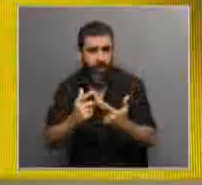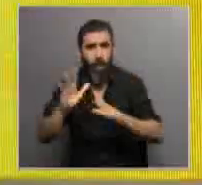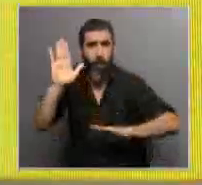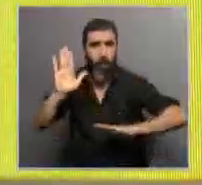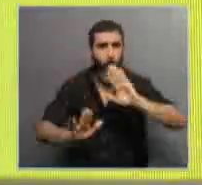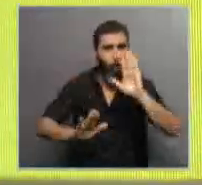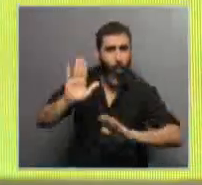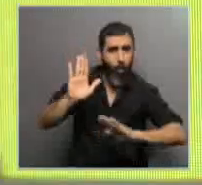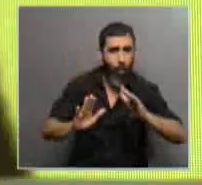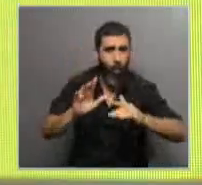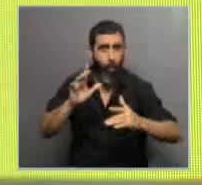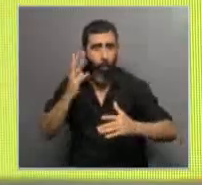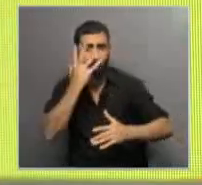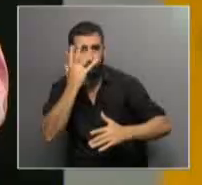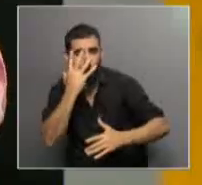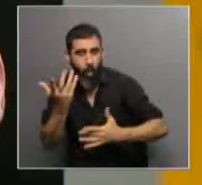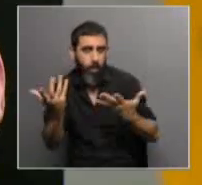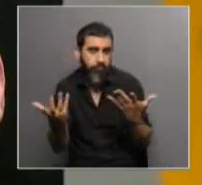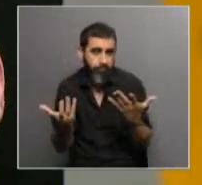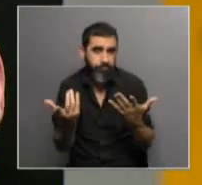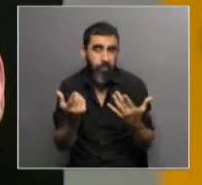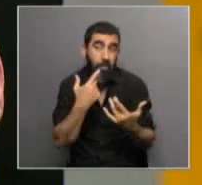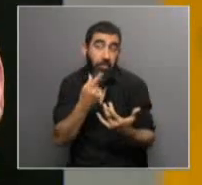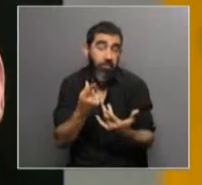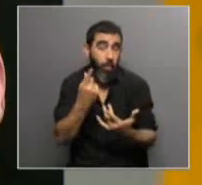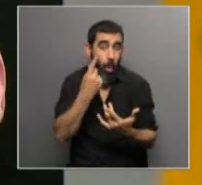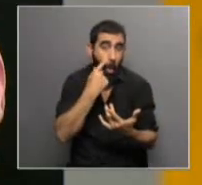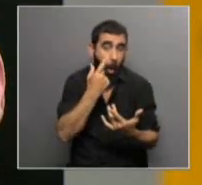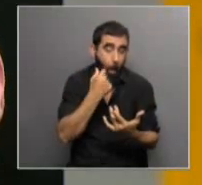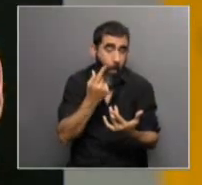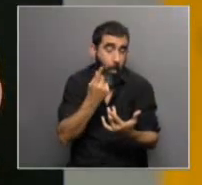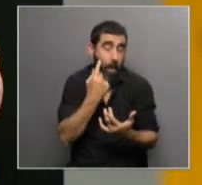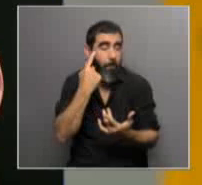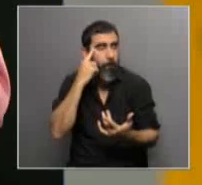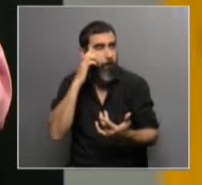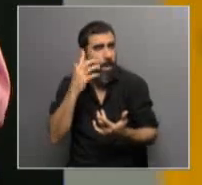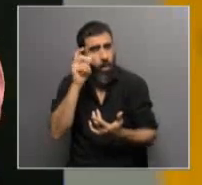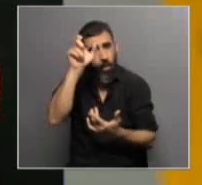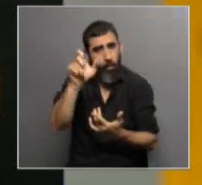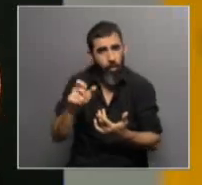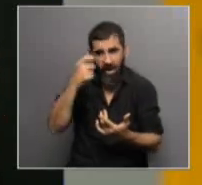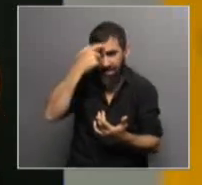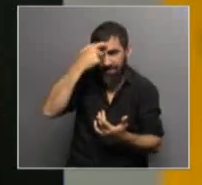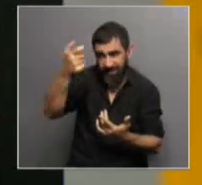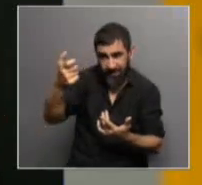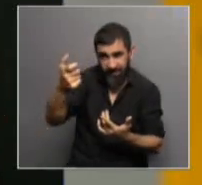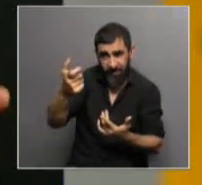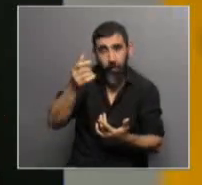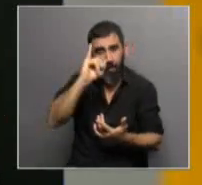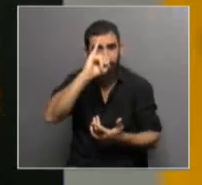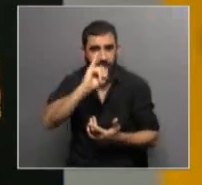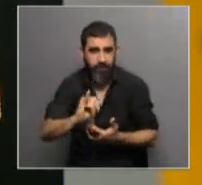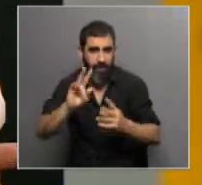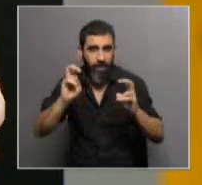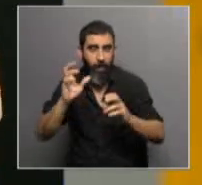claro y si puede decir su nombre me da la impresión que entonces nadie o muy poca gente piensa en una persona de ciencia pero sí sobre todo